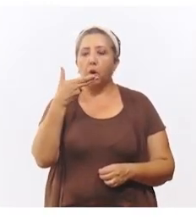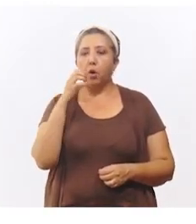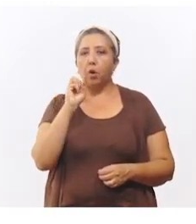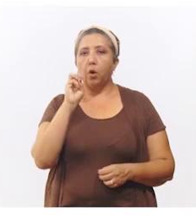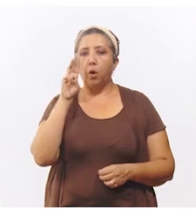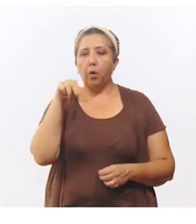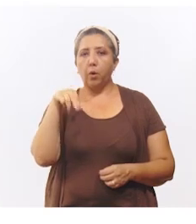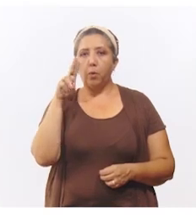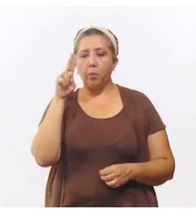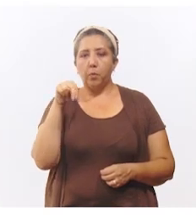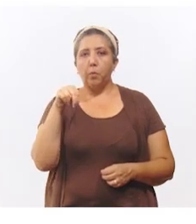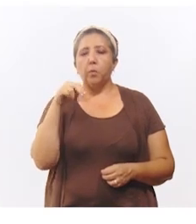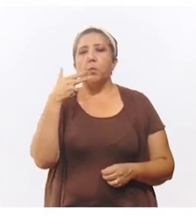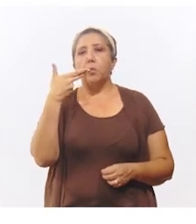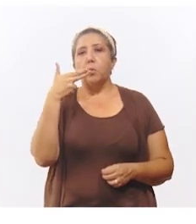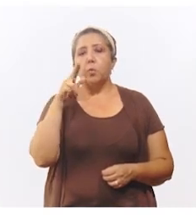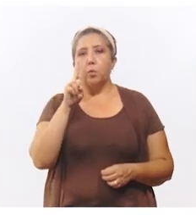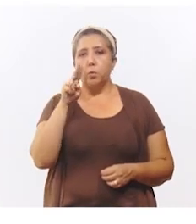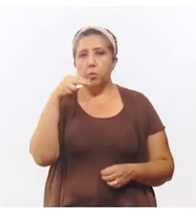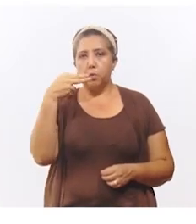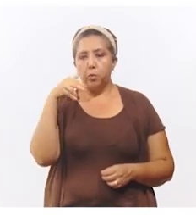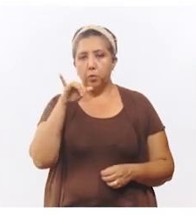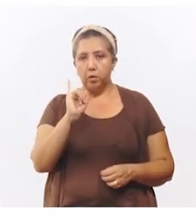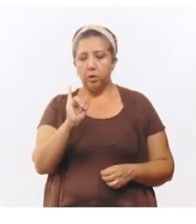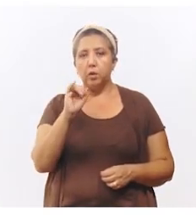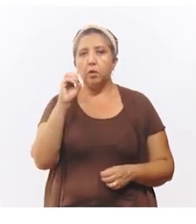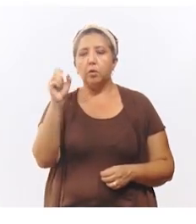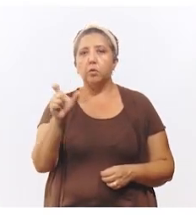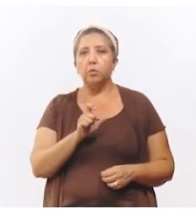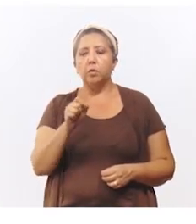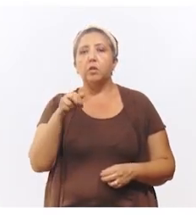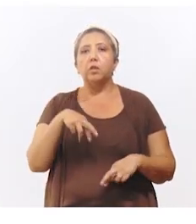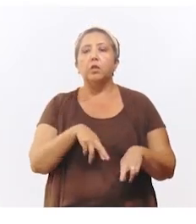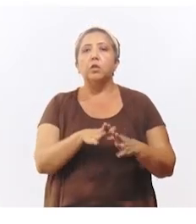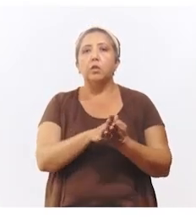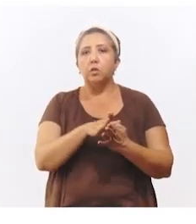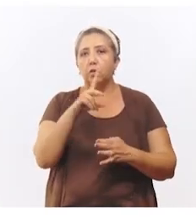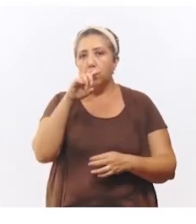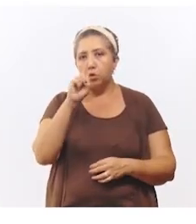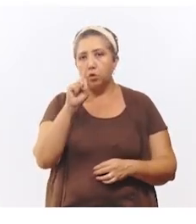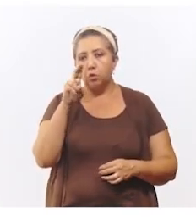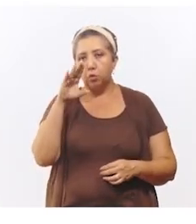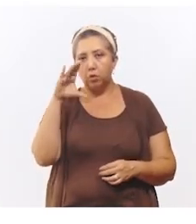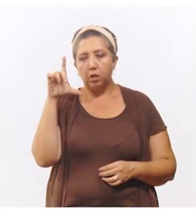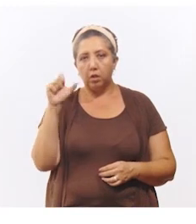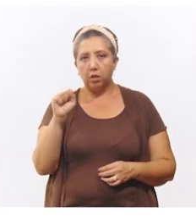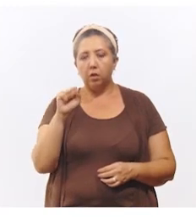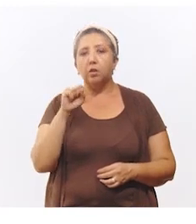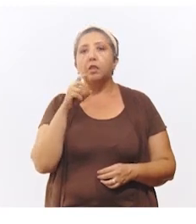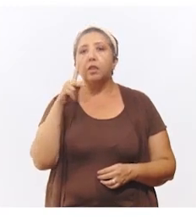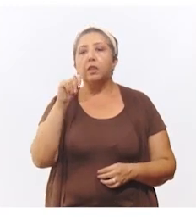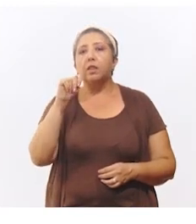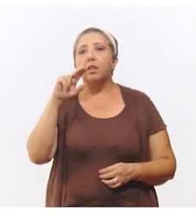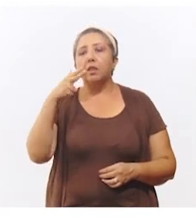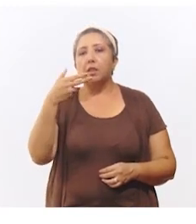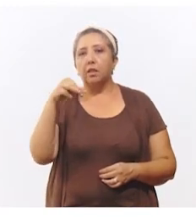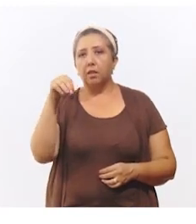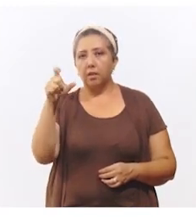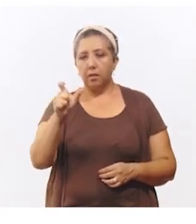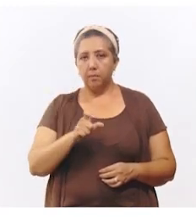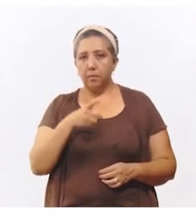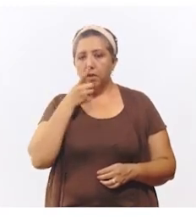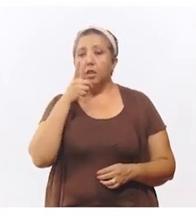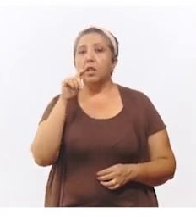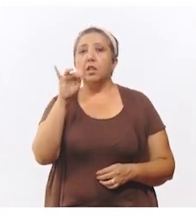Jují, Izamal, Mama, Maní, Muxupip, Oxcuscap, Río Lagartos, Suquilá, Suma, Tamec,